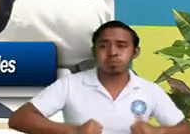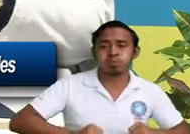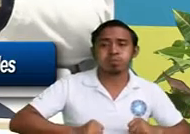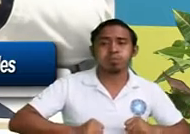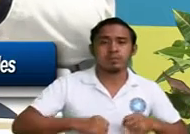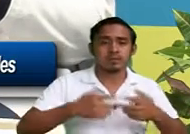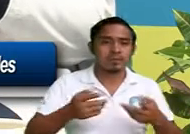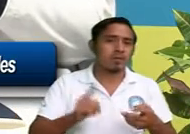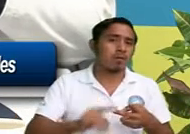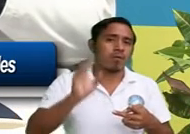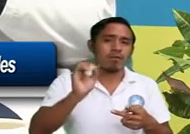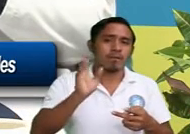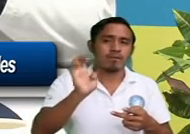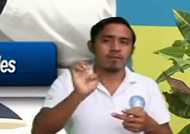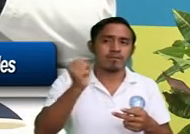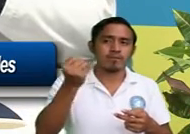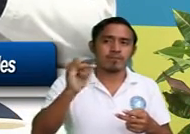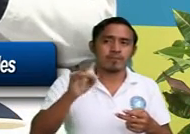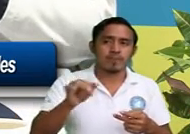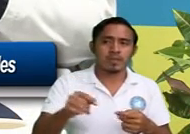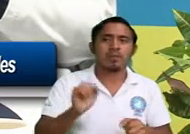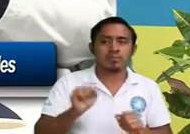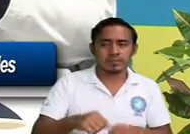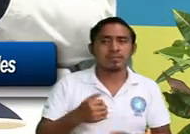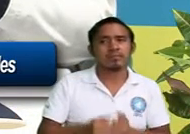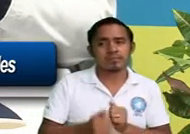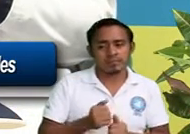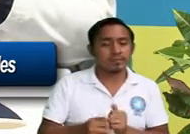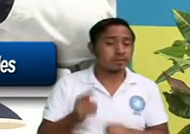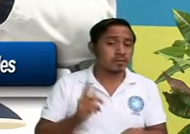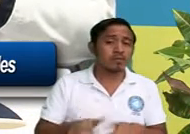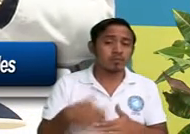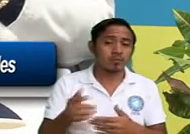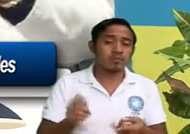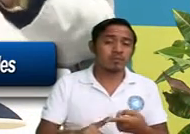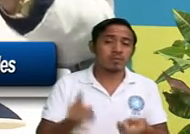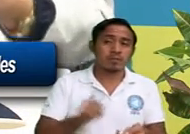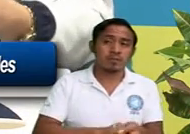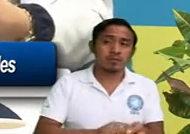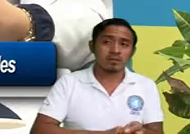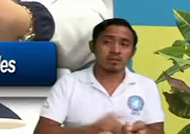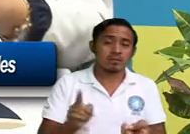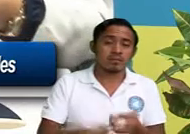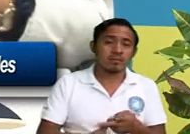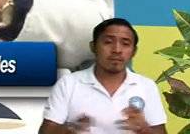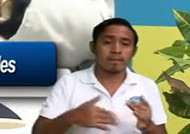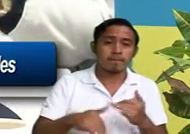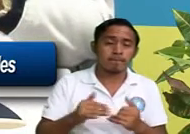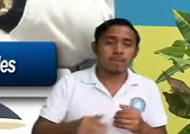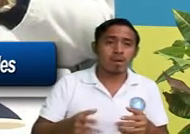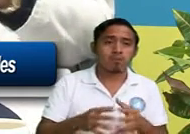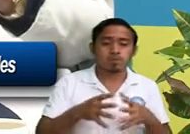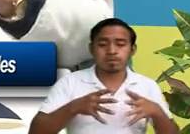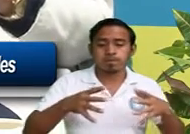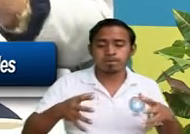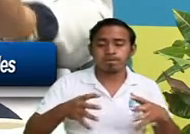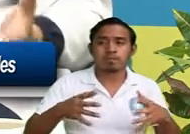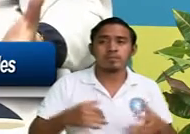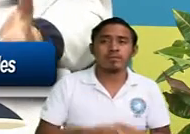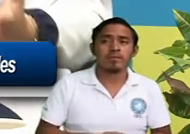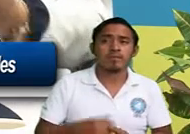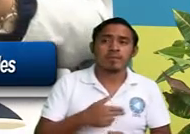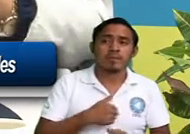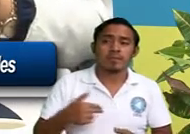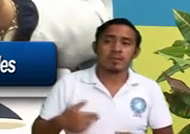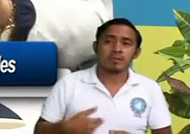obesidad, y eso te predispone a tener diabetes. Y si encima de esto tenemos mayor tejido placentario, la placenta